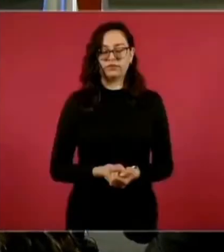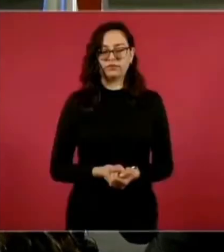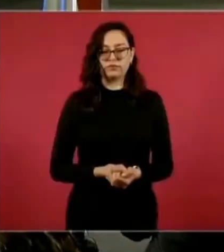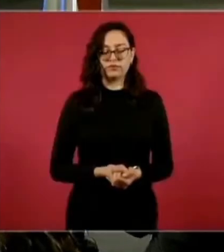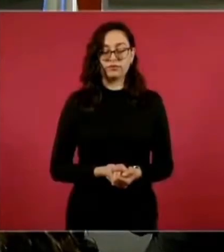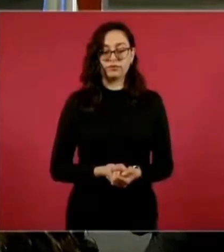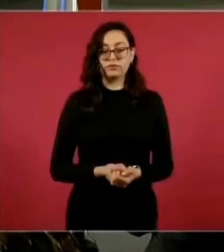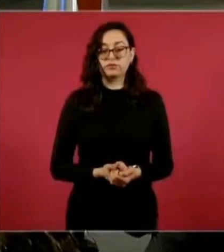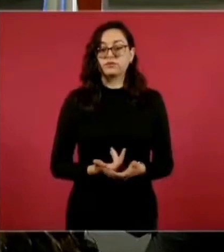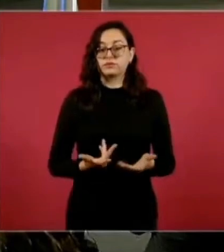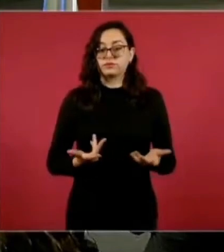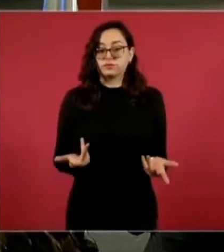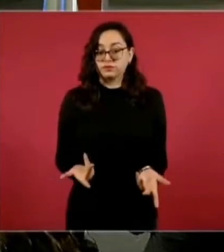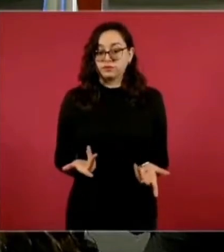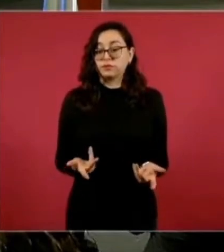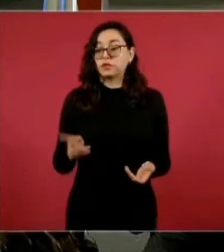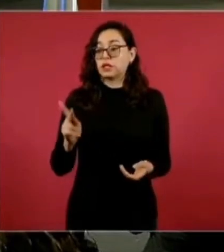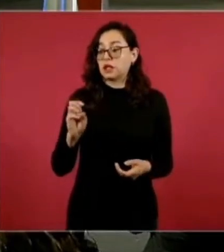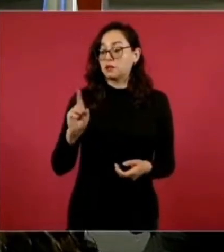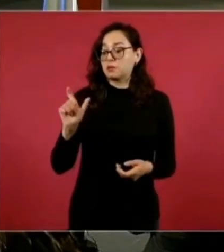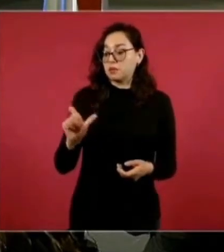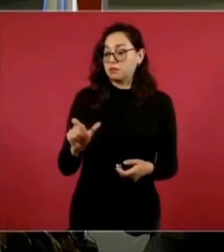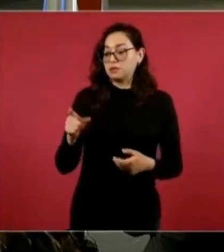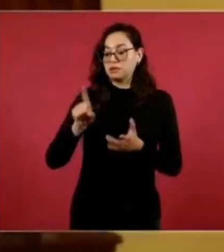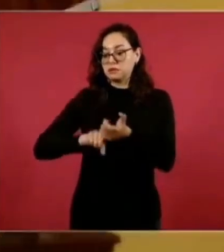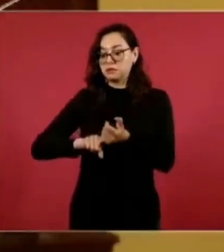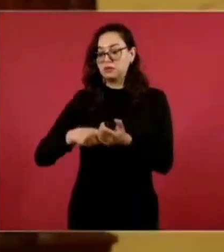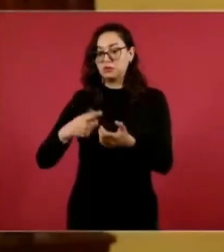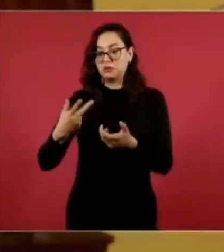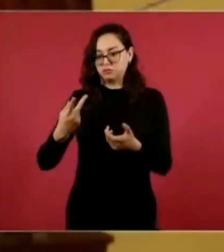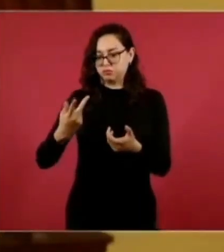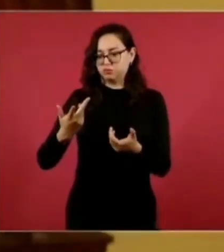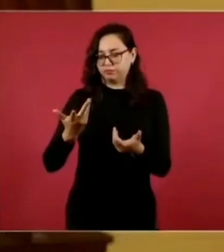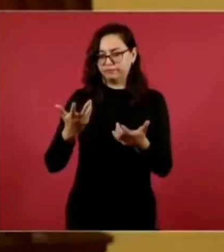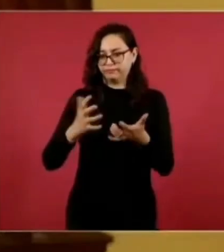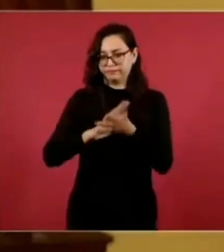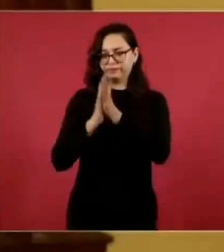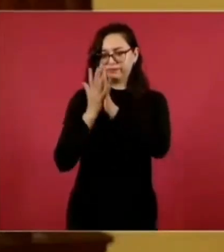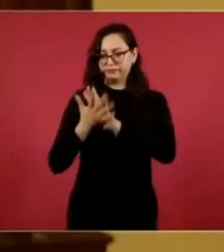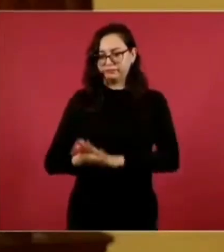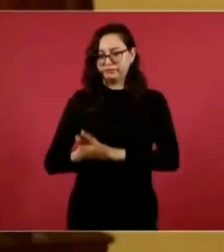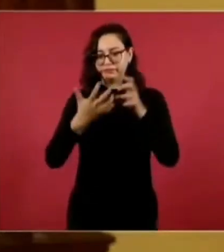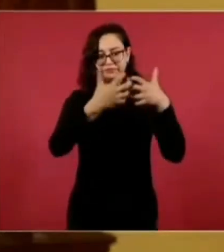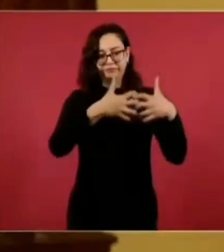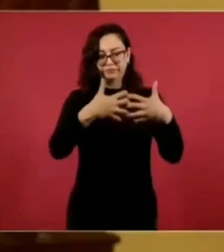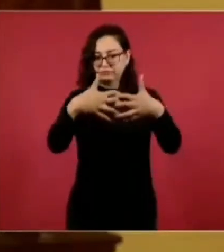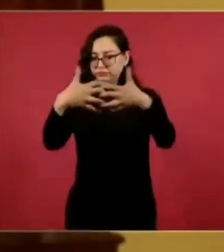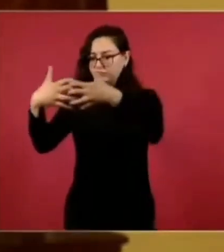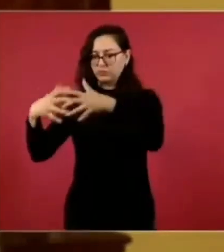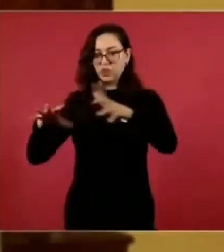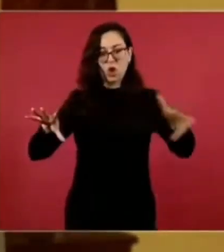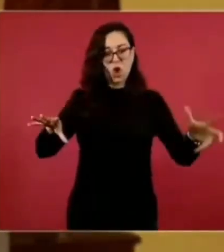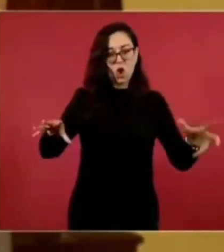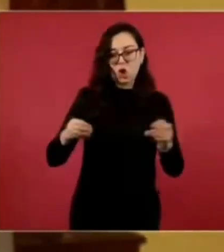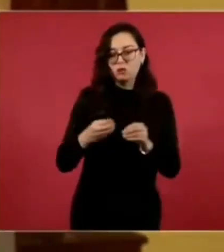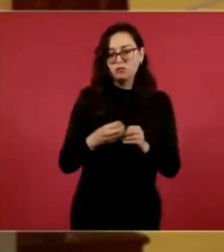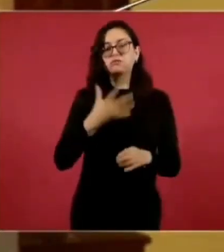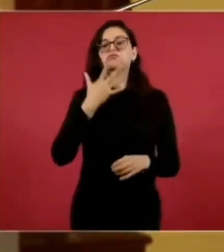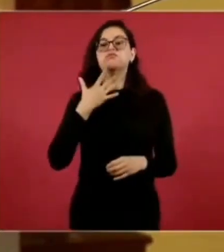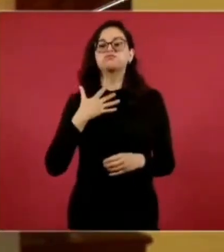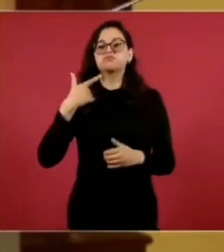Bueno, al hablar de la autosuficiencia de combustibles, se logra con todas estas acciones que mencionamos y muchas